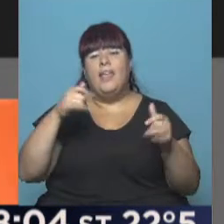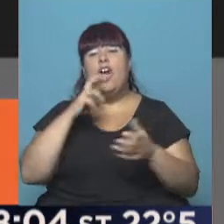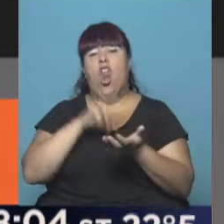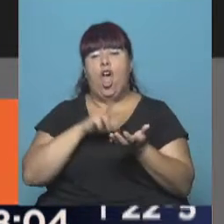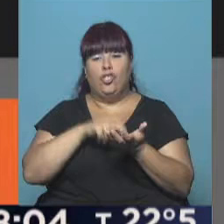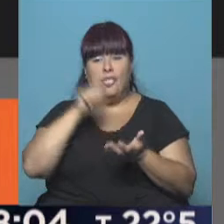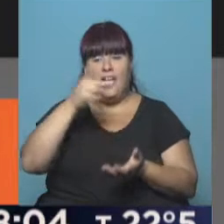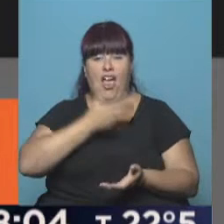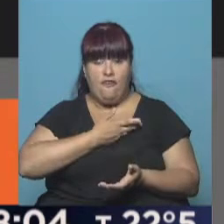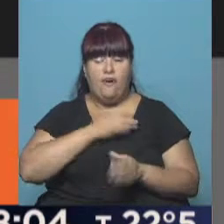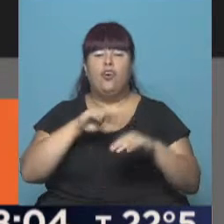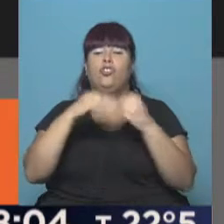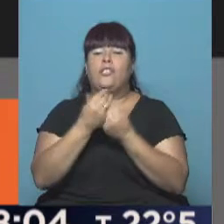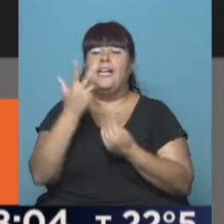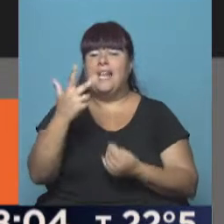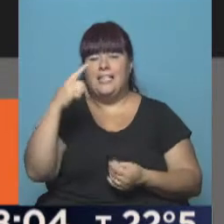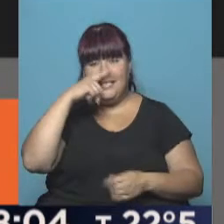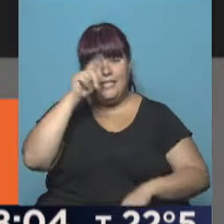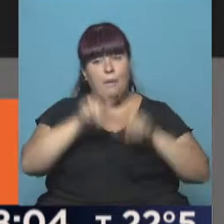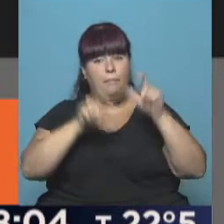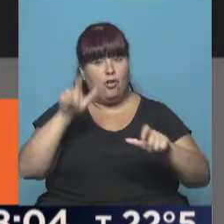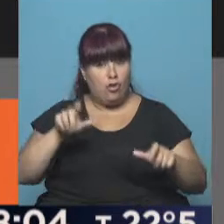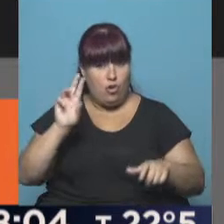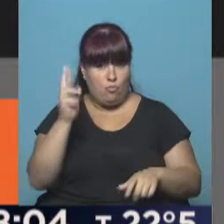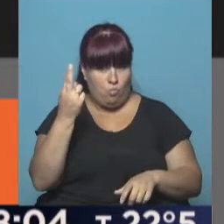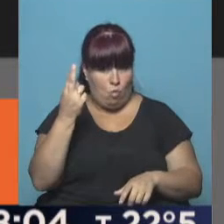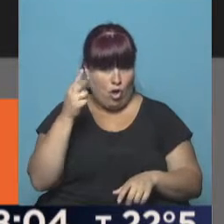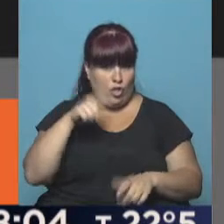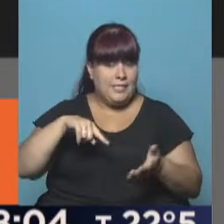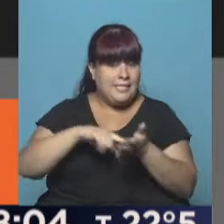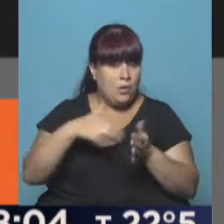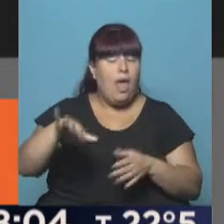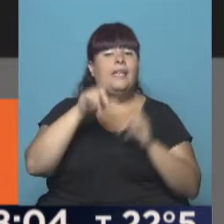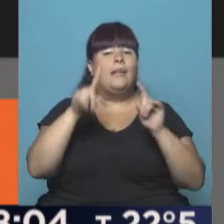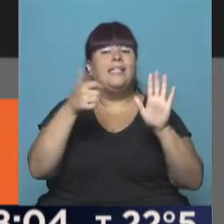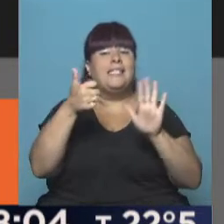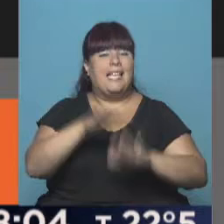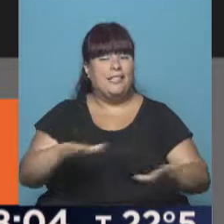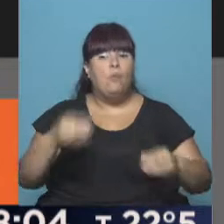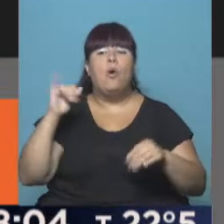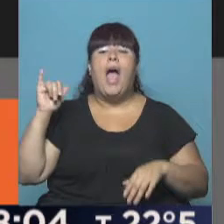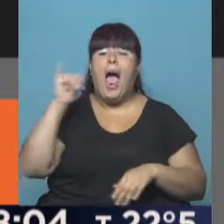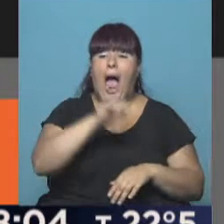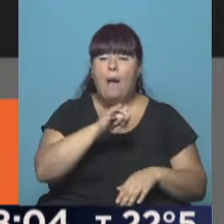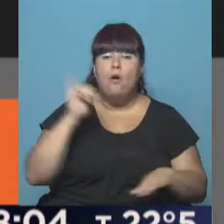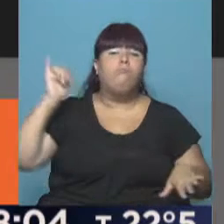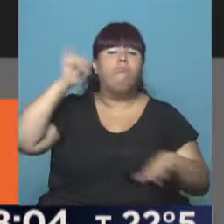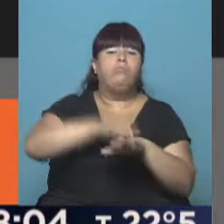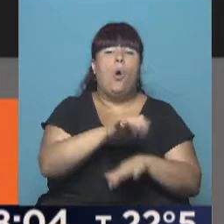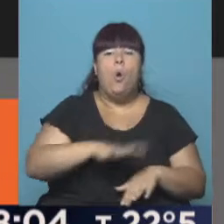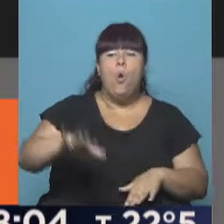noticias EFE. Al menos son 37 las personas en esta ciudad, entre ellos 6 niños, porque el avión habría caído en una